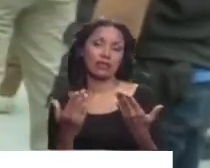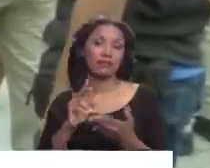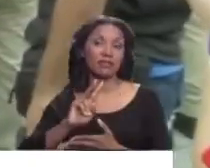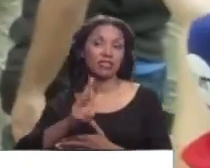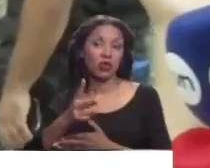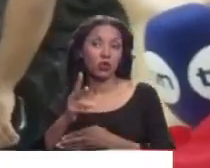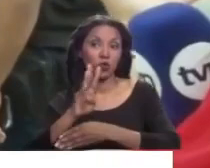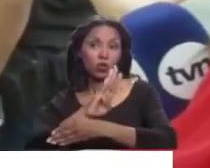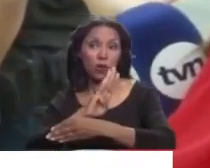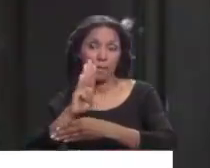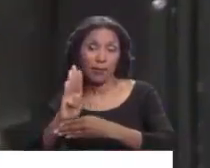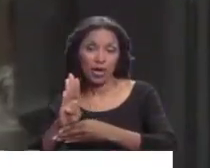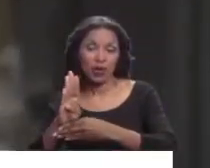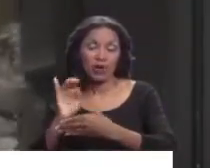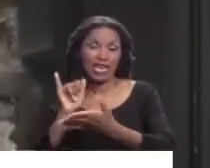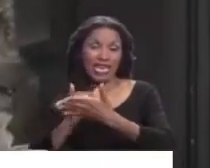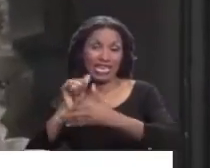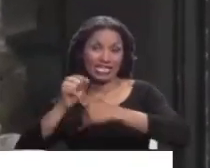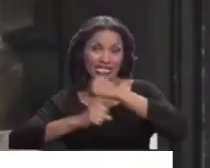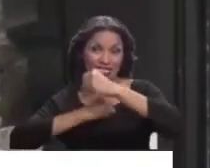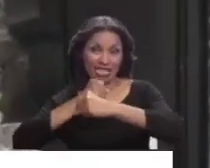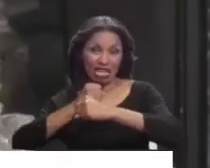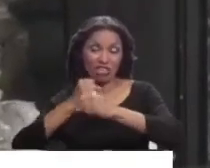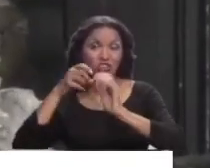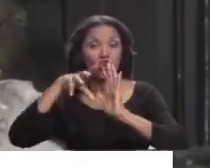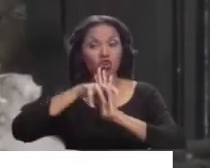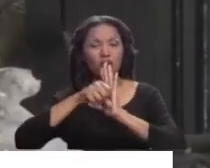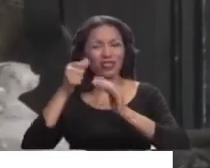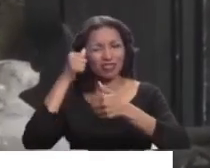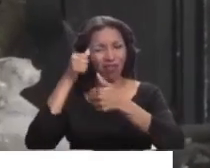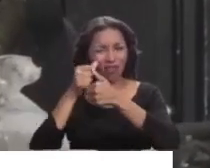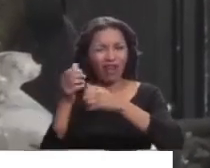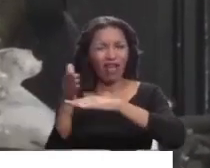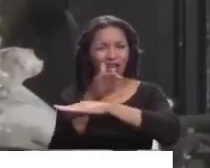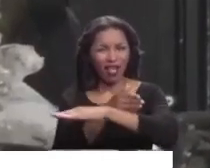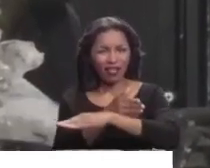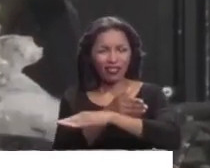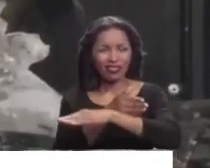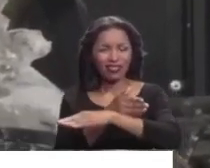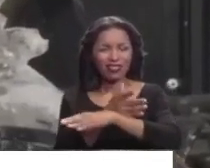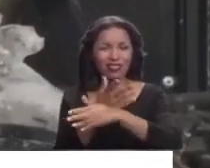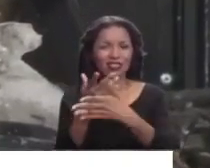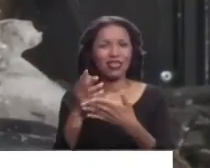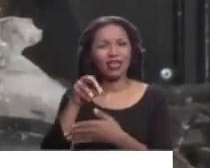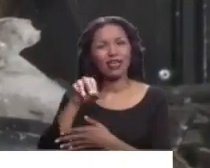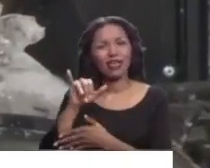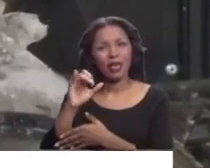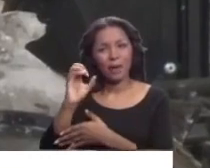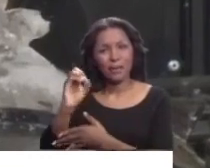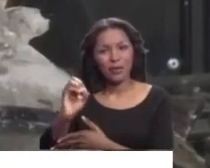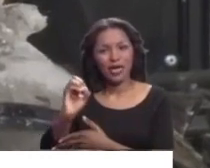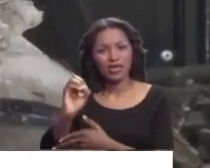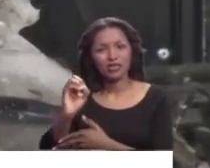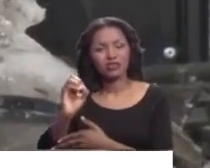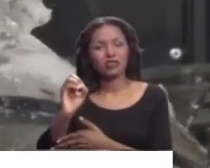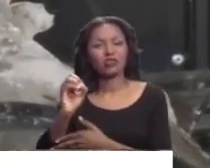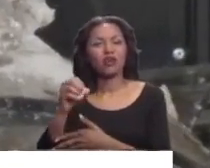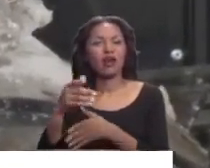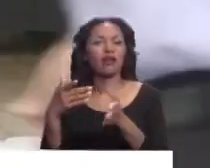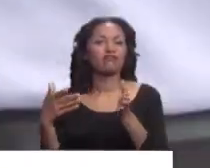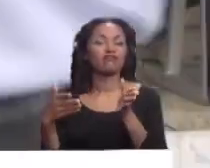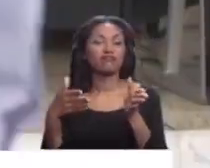segundo banco que este año es visitado por los delincuentes. Uno de esos pues se registró en el mes de mayo, cuando delincuentes